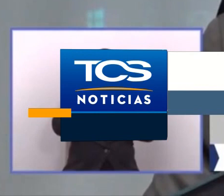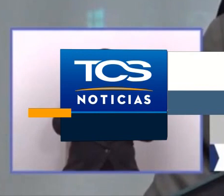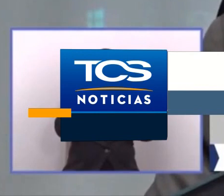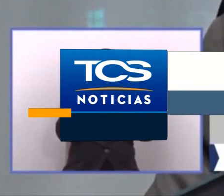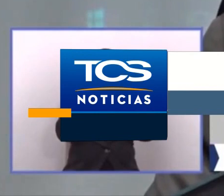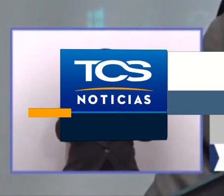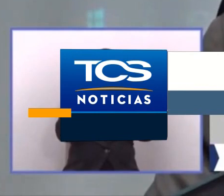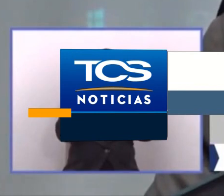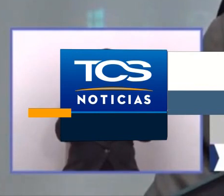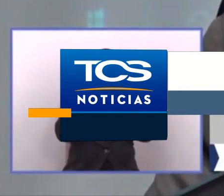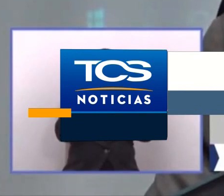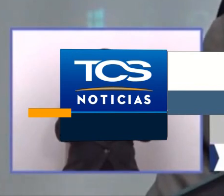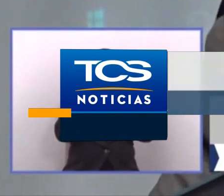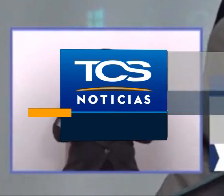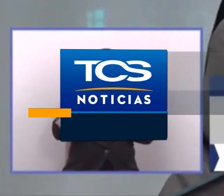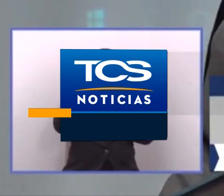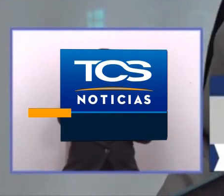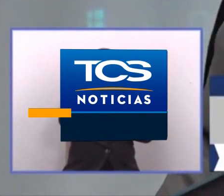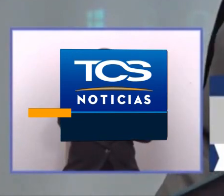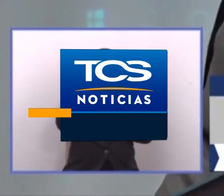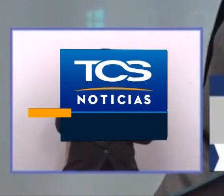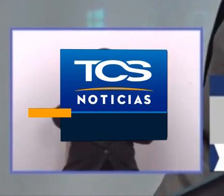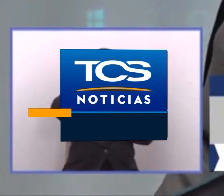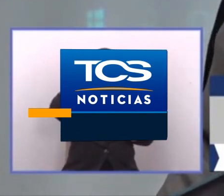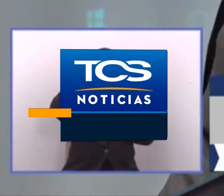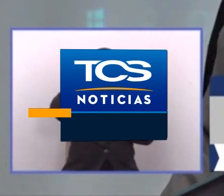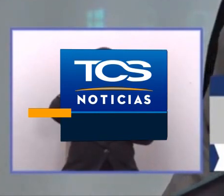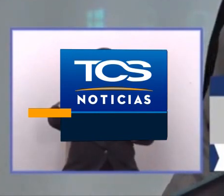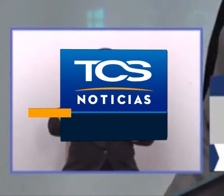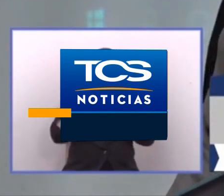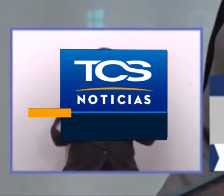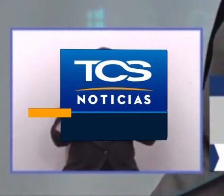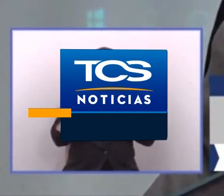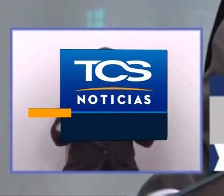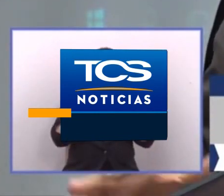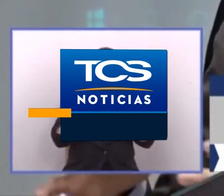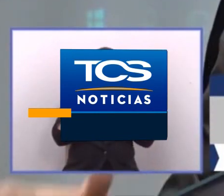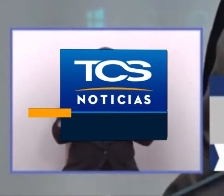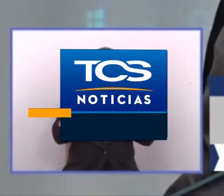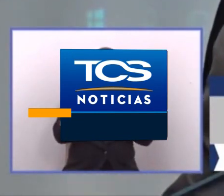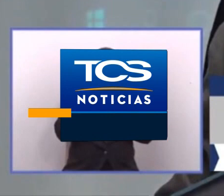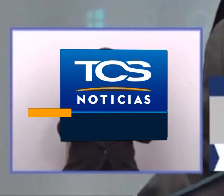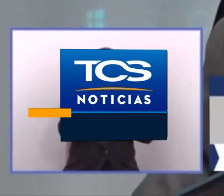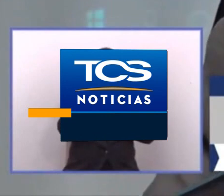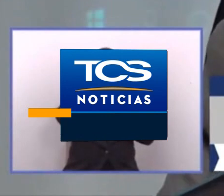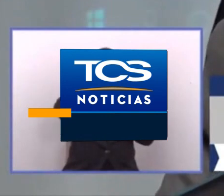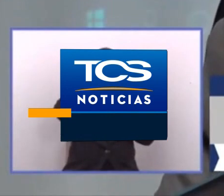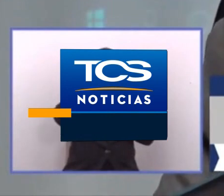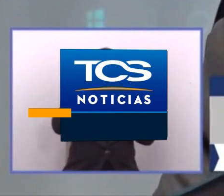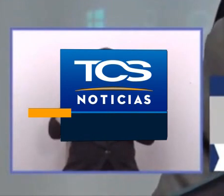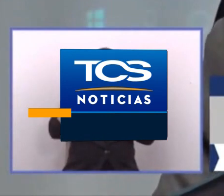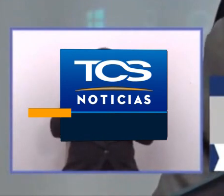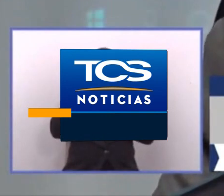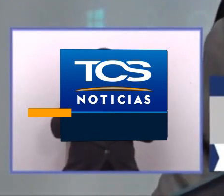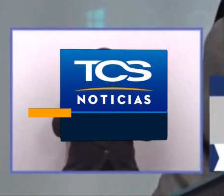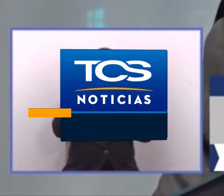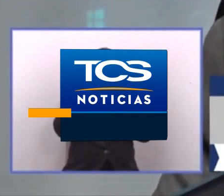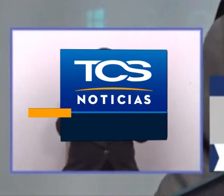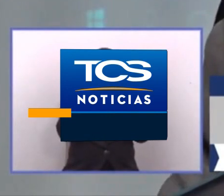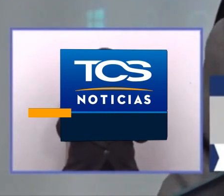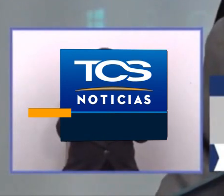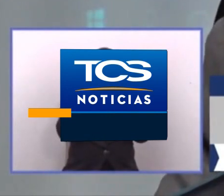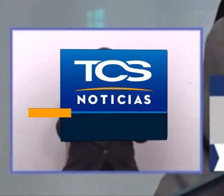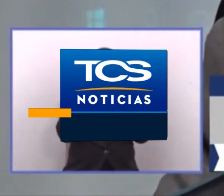no es que se saque porque no se va a trabajar en él sino que se saca porque ya se está trabajando en la comisión financiera y